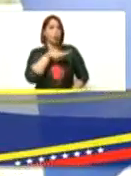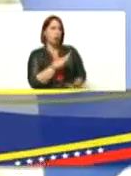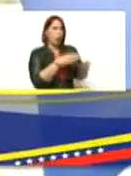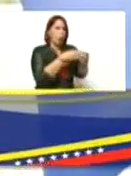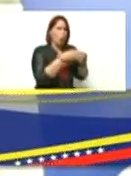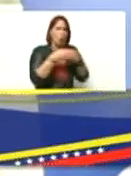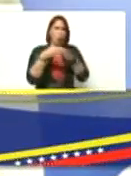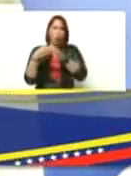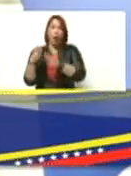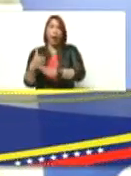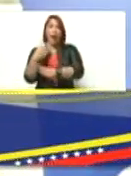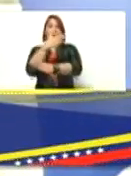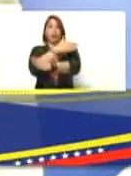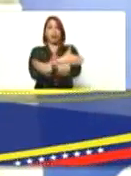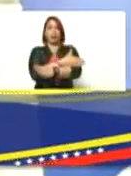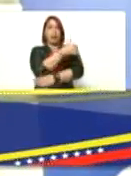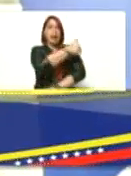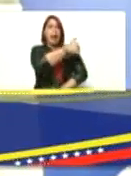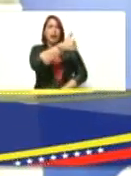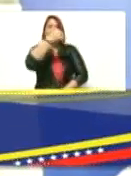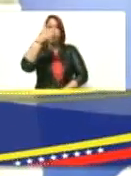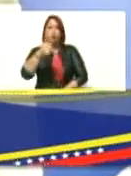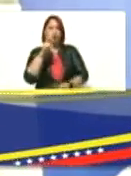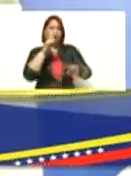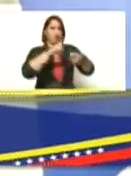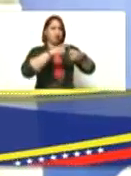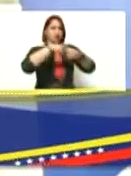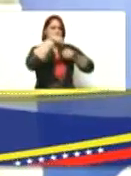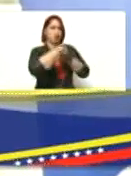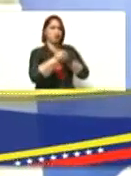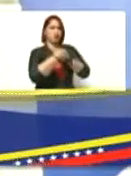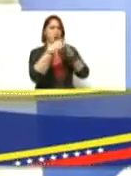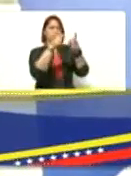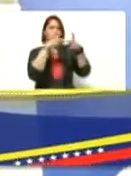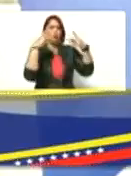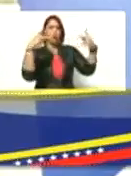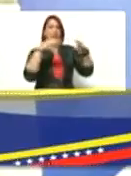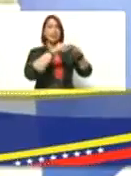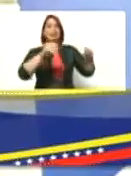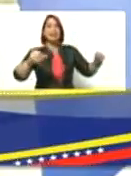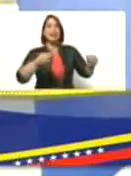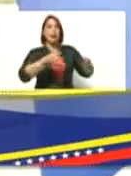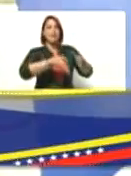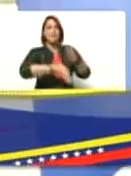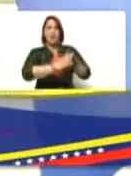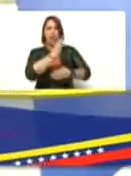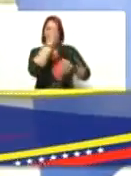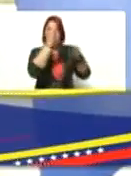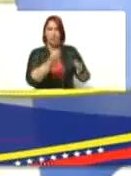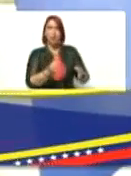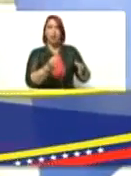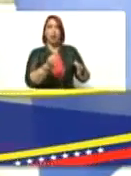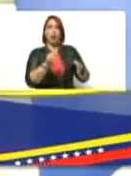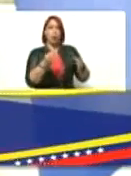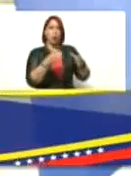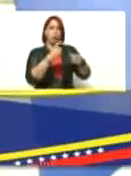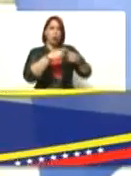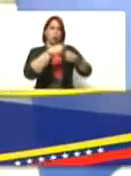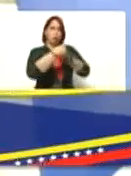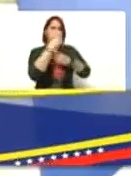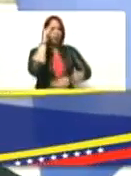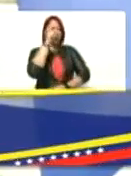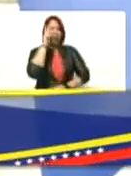organizados inicialmente por cada uno de los integrantes de la revista Tierra Firme y un conjunto de docentes e